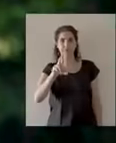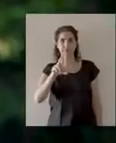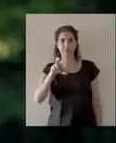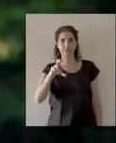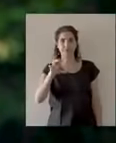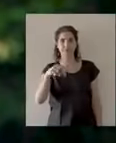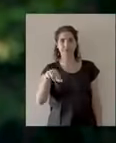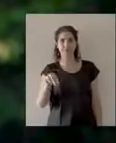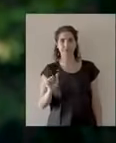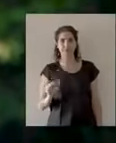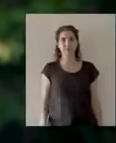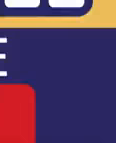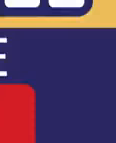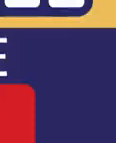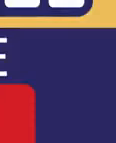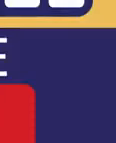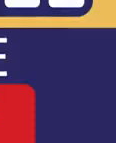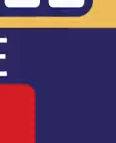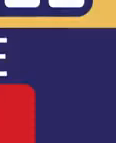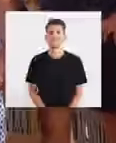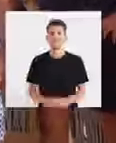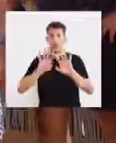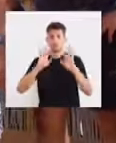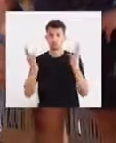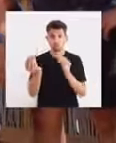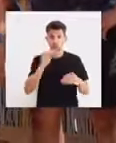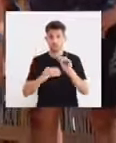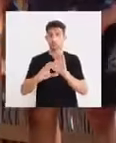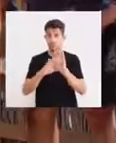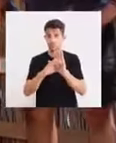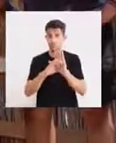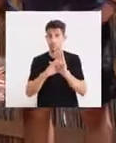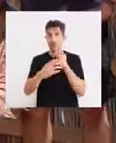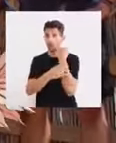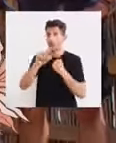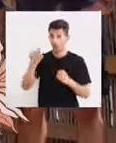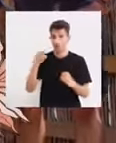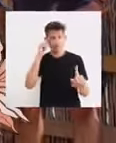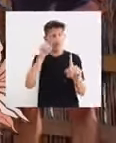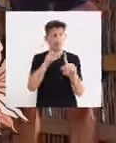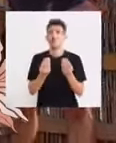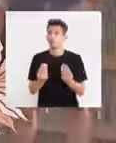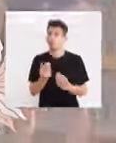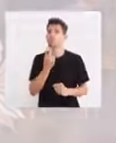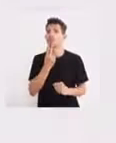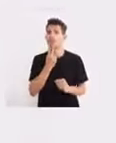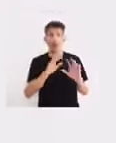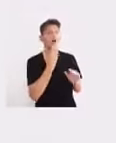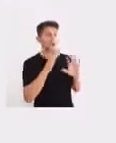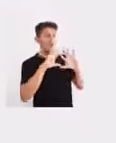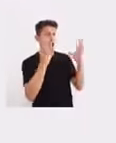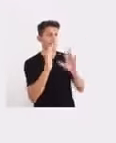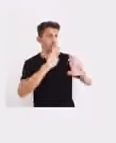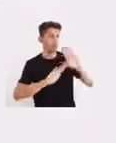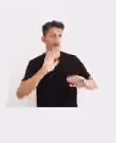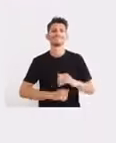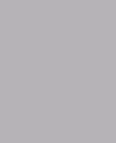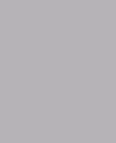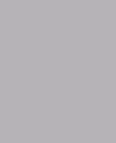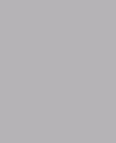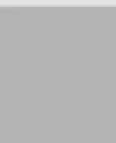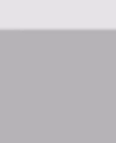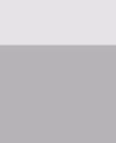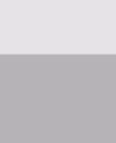constitución. Pilar Peña, Distrito 11. Asamblea Constituyente de Atacama. Por el buen vivir y la restauración de nuestros